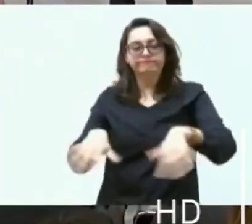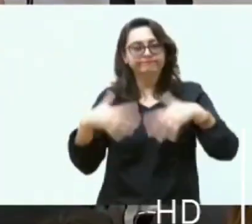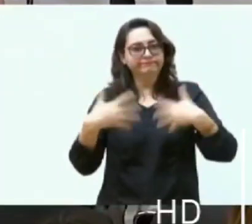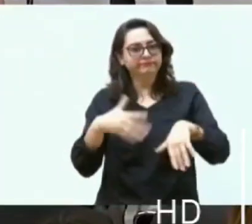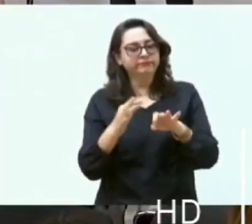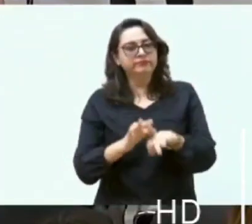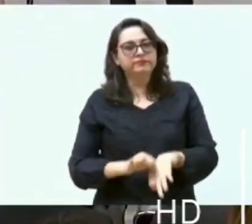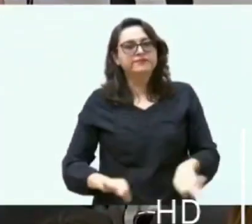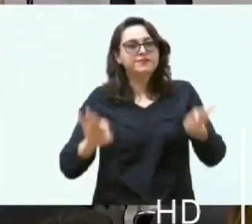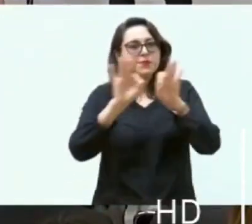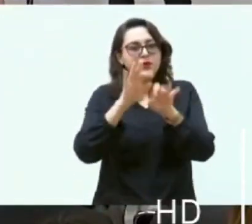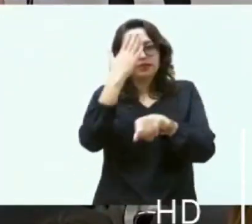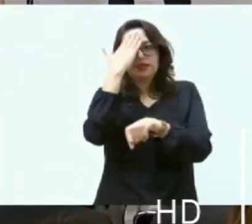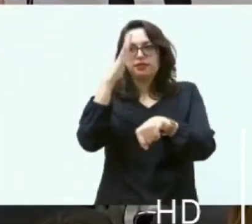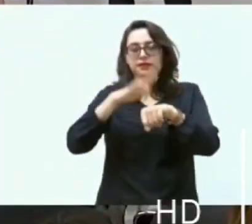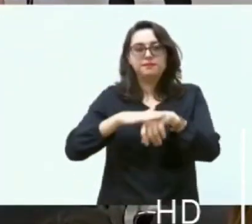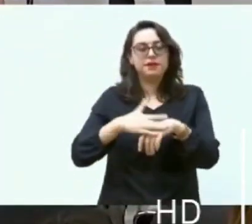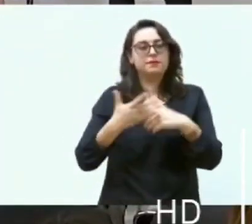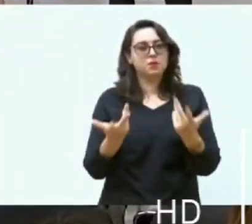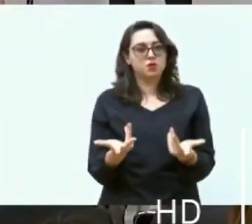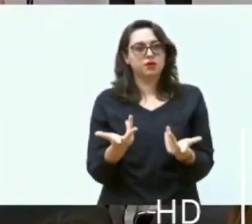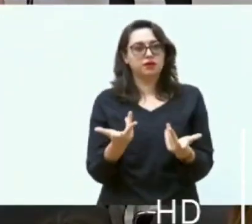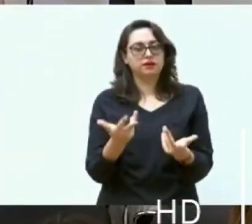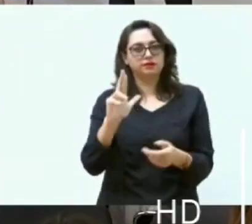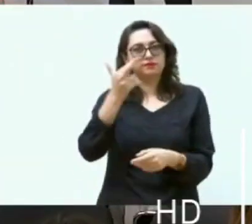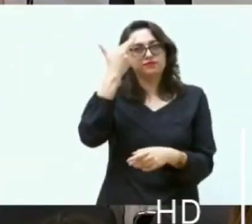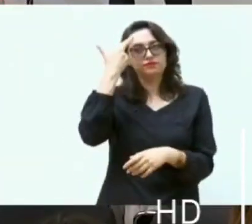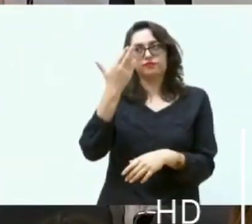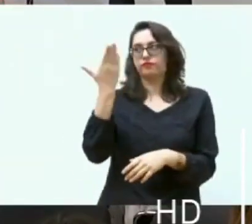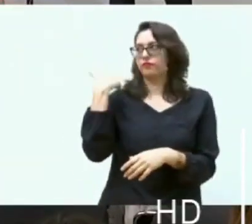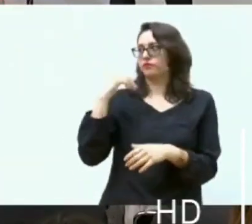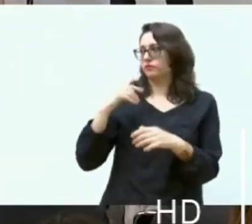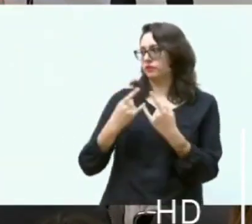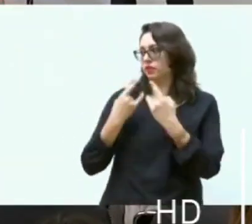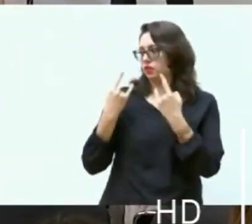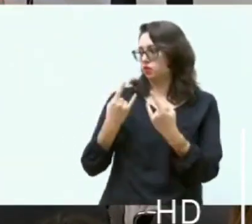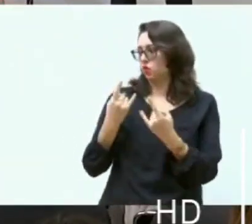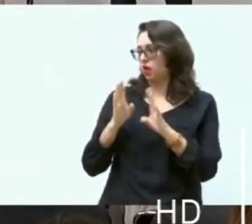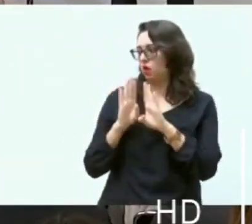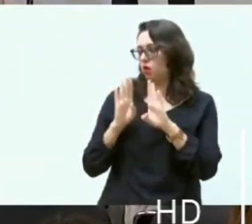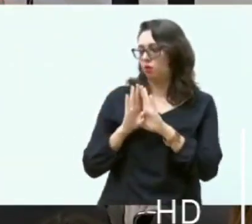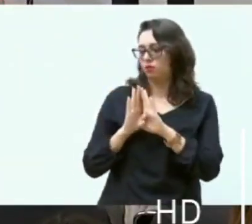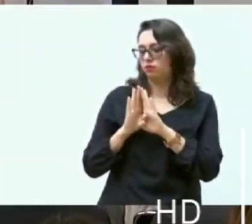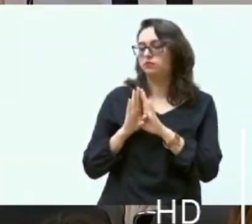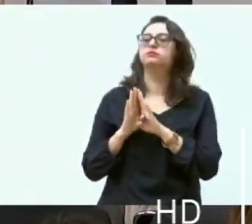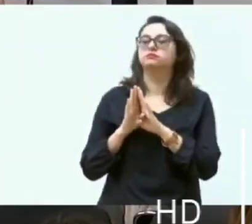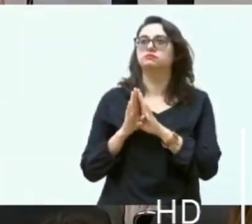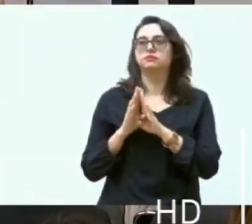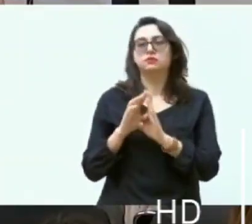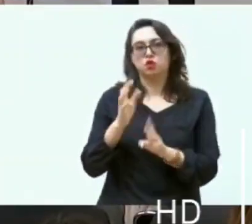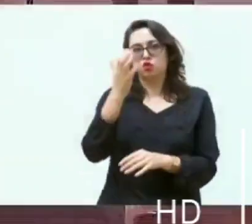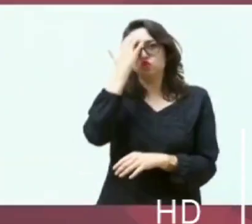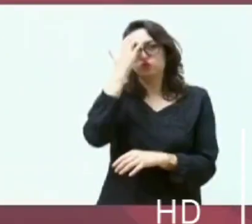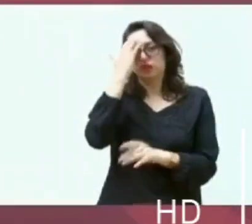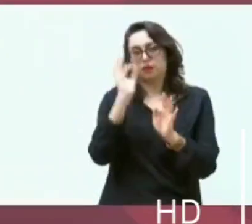el presente y, por supuesto, no podríamos avizorar el futuro, el porvenir.